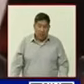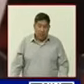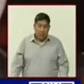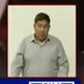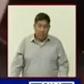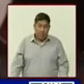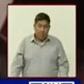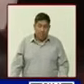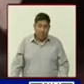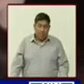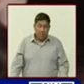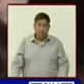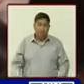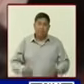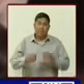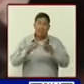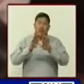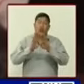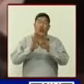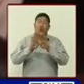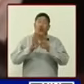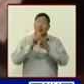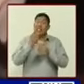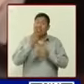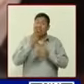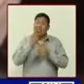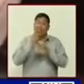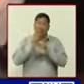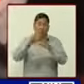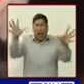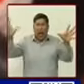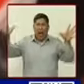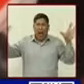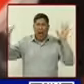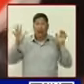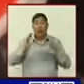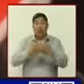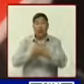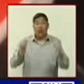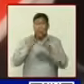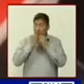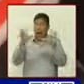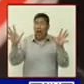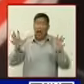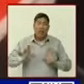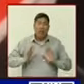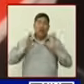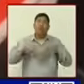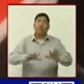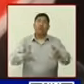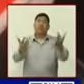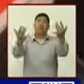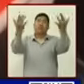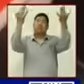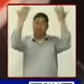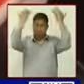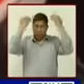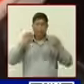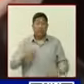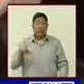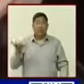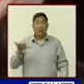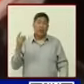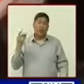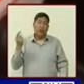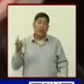pues los vidrios de su cuarto y dentro de la cocina han reventado y ahí se han quemado ellos. Más bien los bomberos